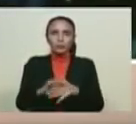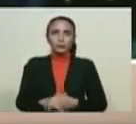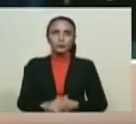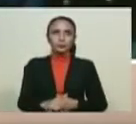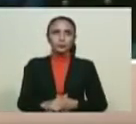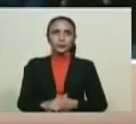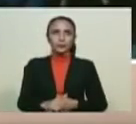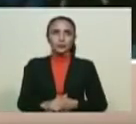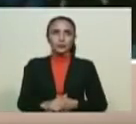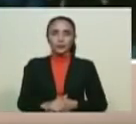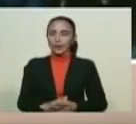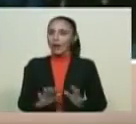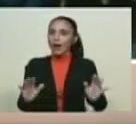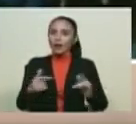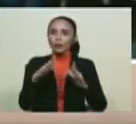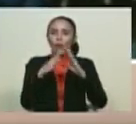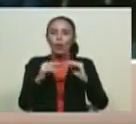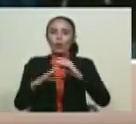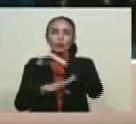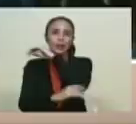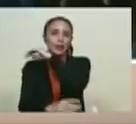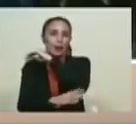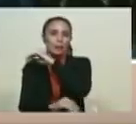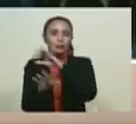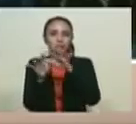juicio amañado,